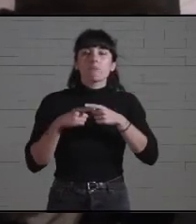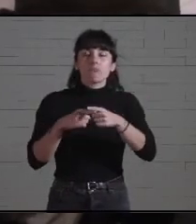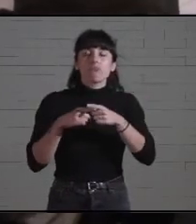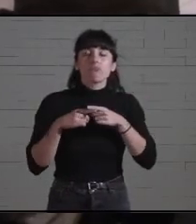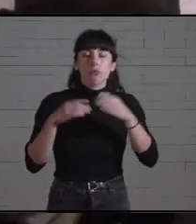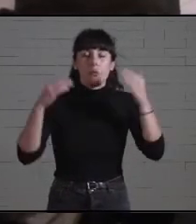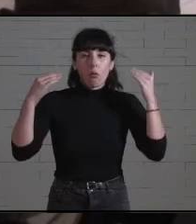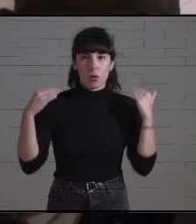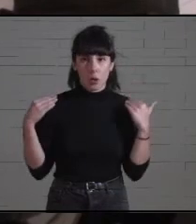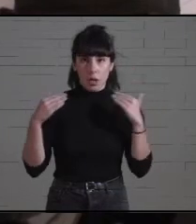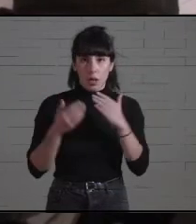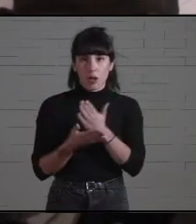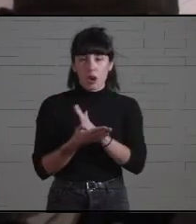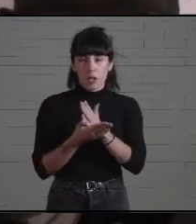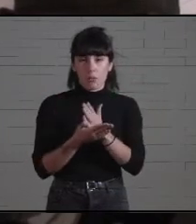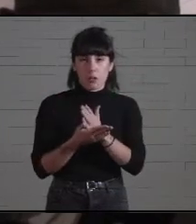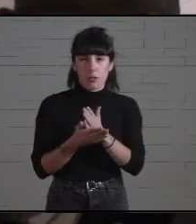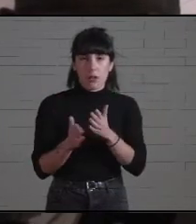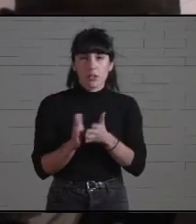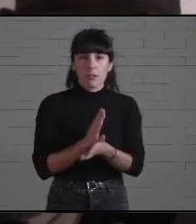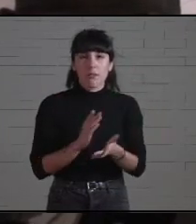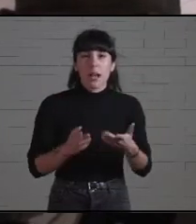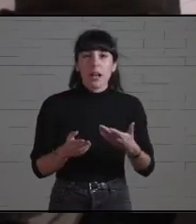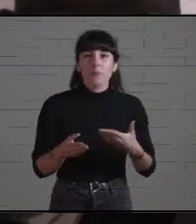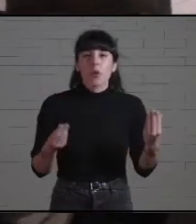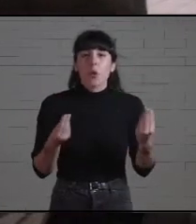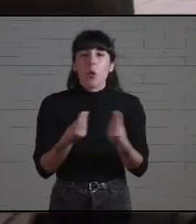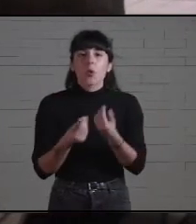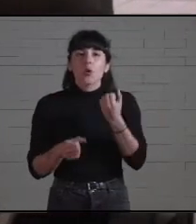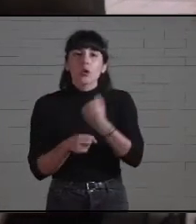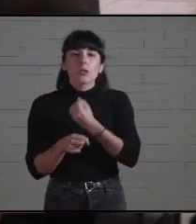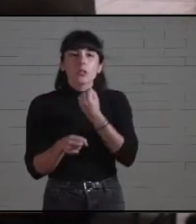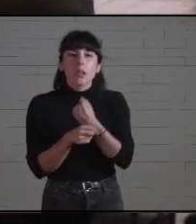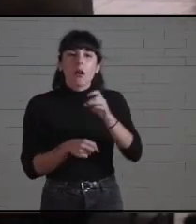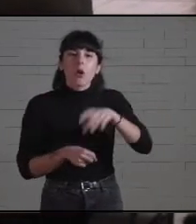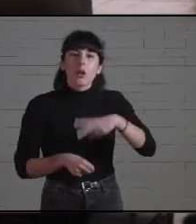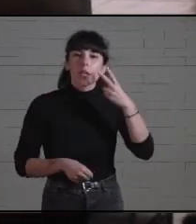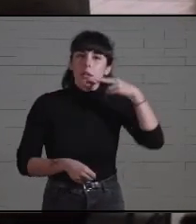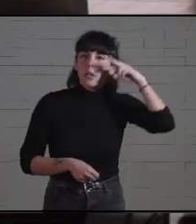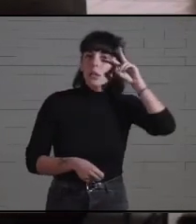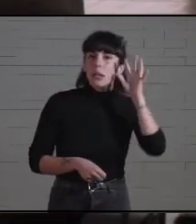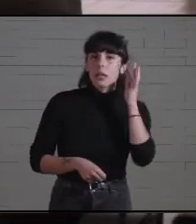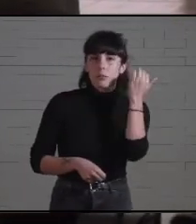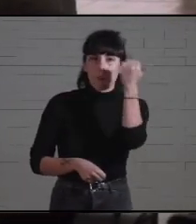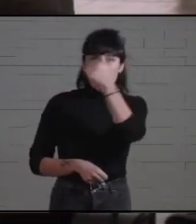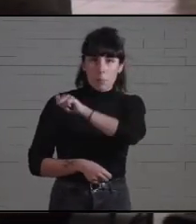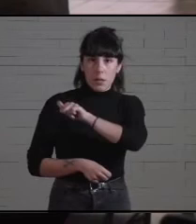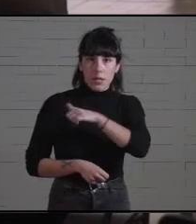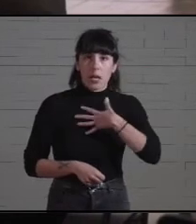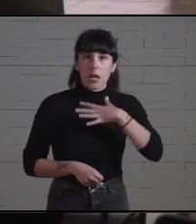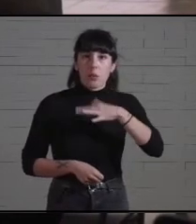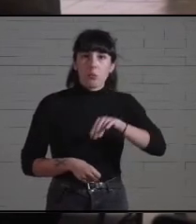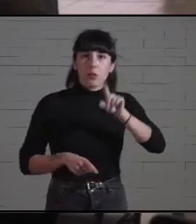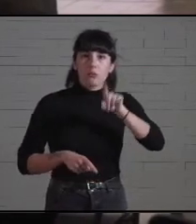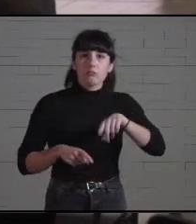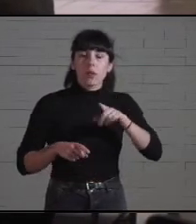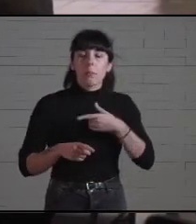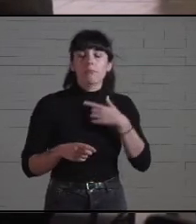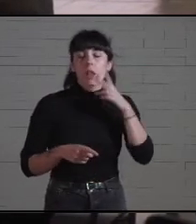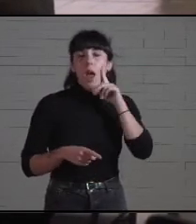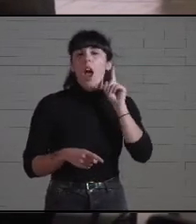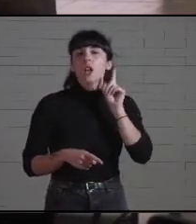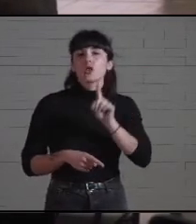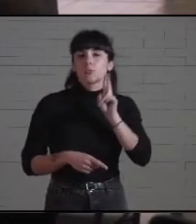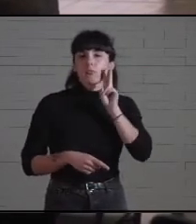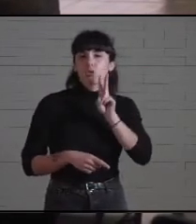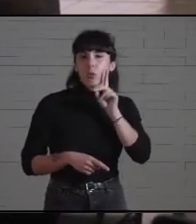trabajen conjuntamente con las expertas y expertos de género y con los supervisores y supervisoras.